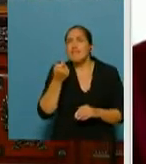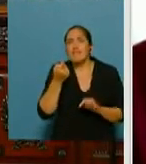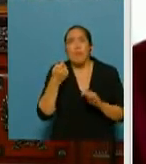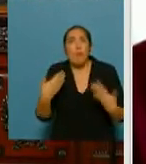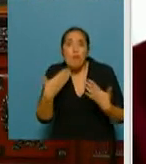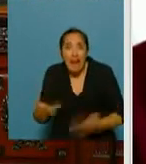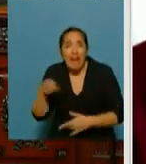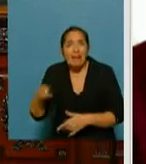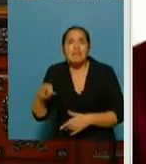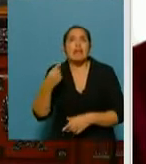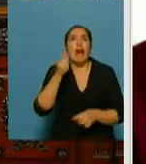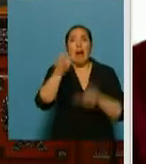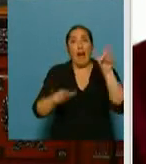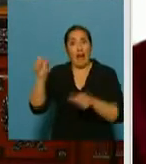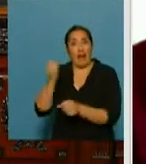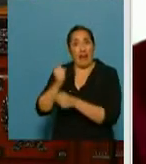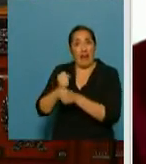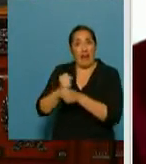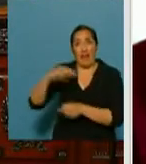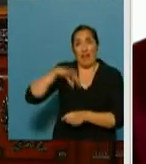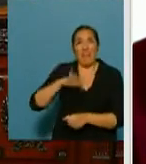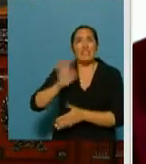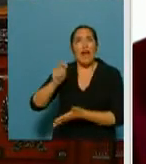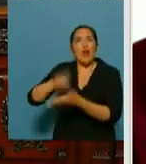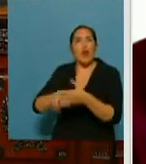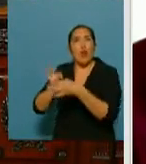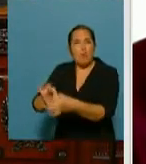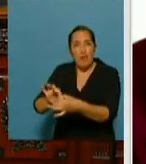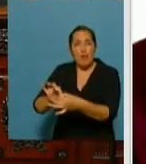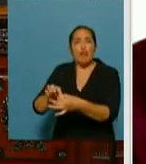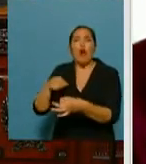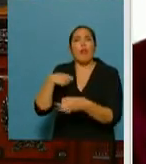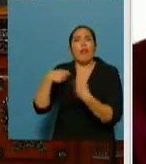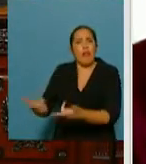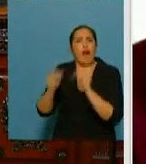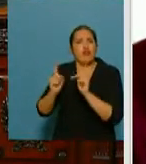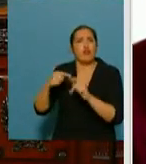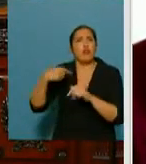negociación incluso irregular, es como hacer un mea culpa. Estaría responsabilizándose por este contrato.